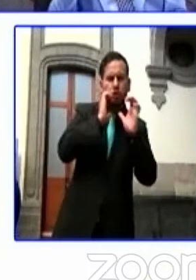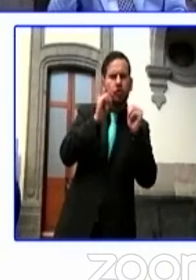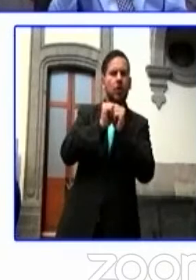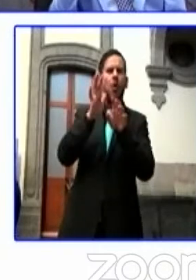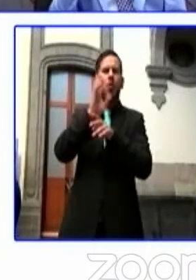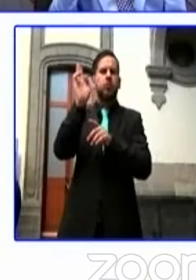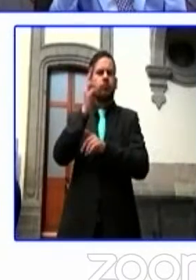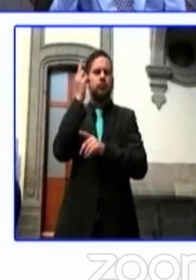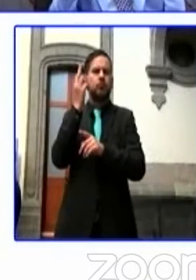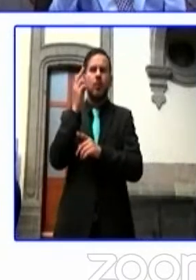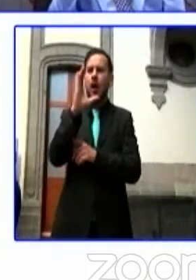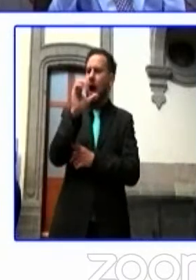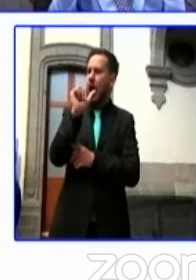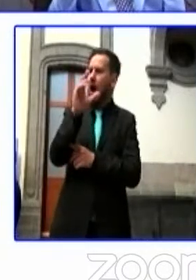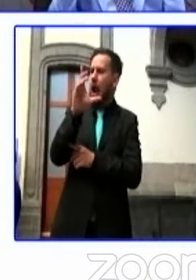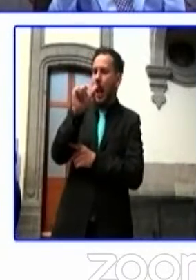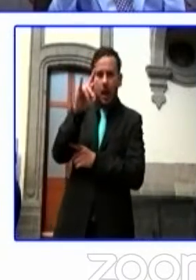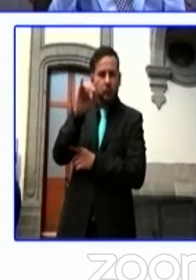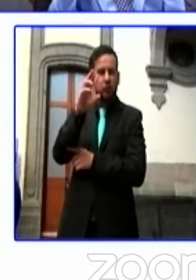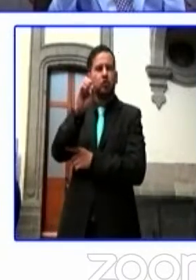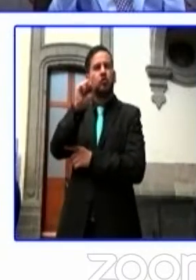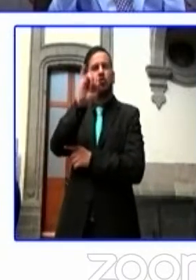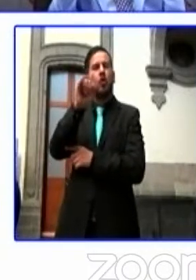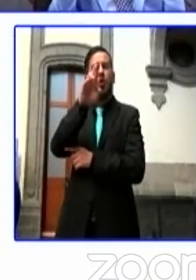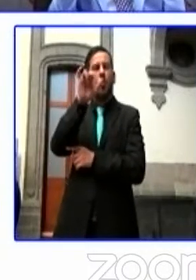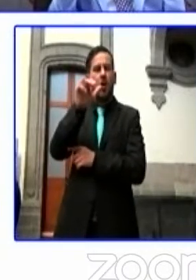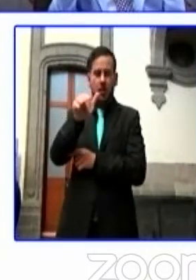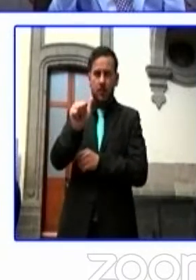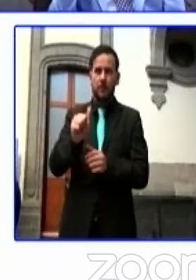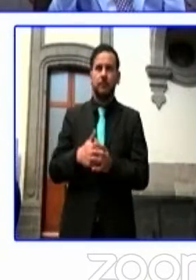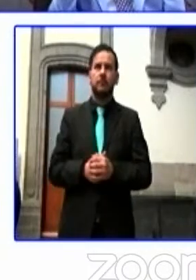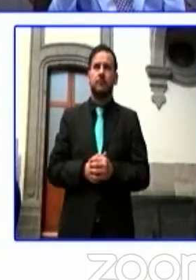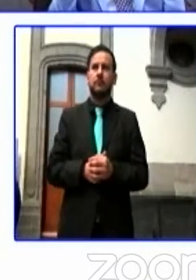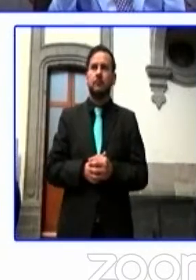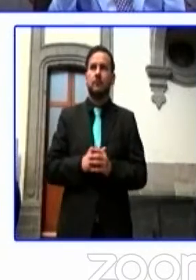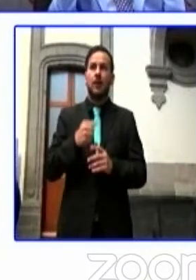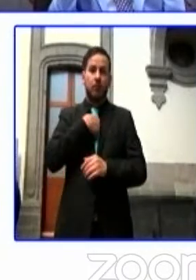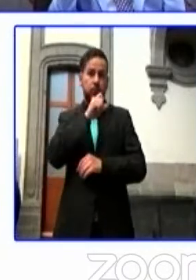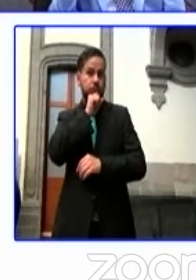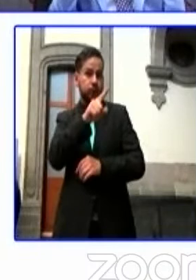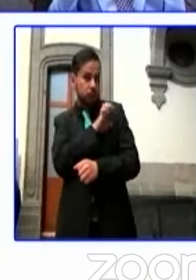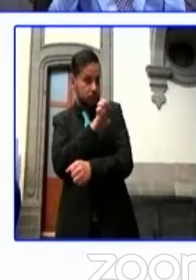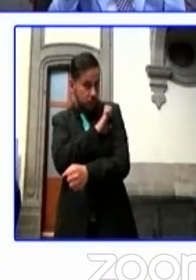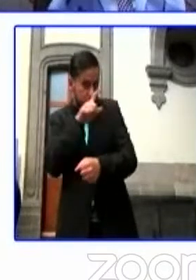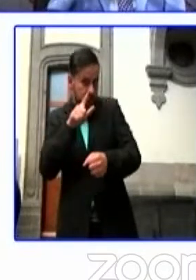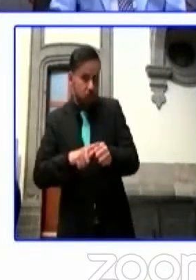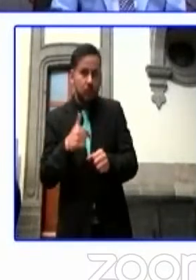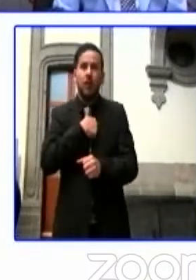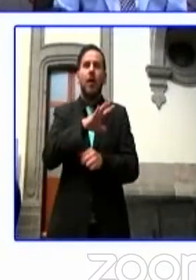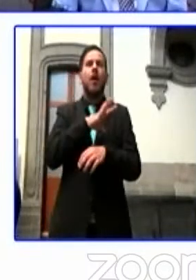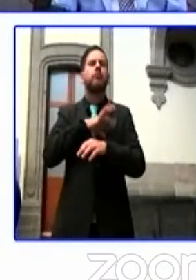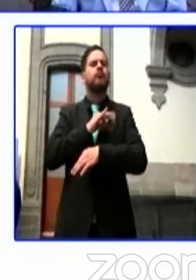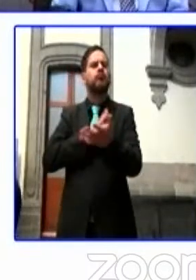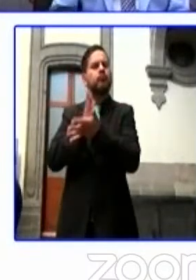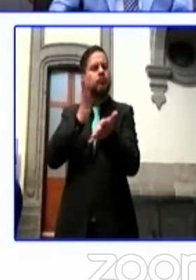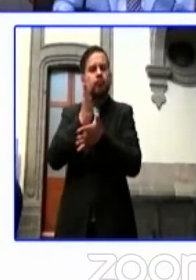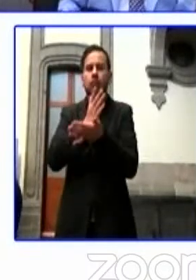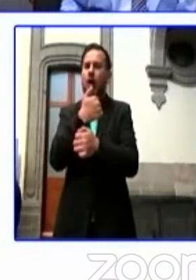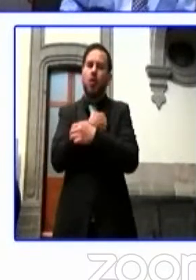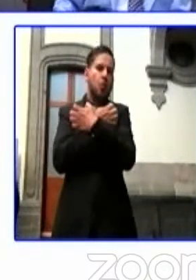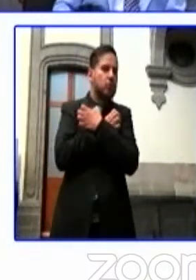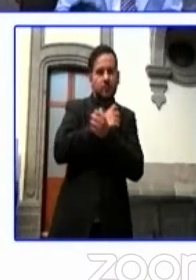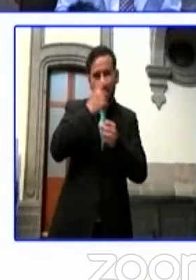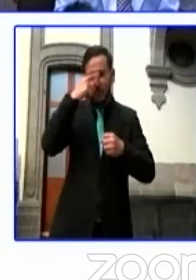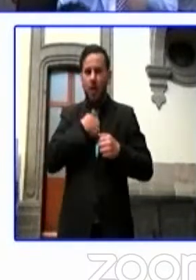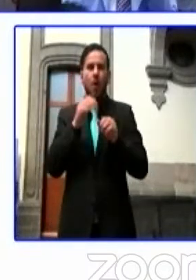Universidad del Claustro de Sor Juana. Además, la especialidad en Intervención Educativa para Personas